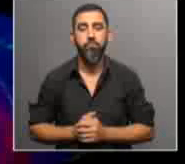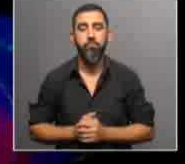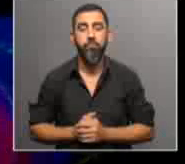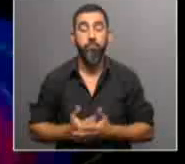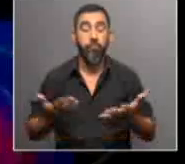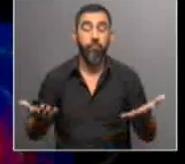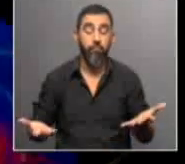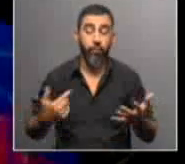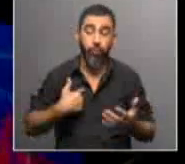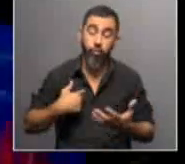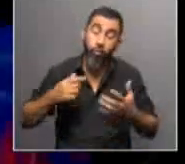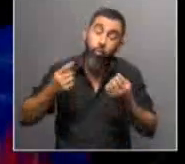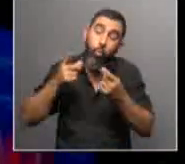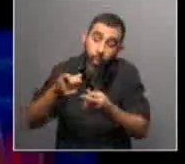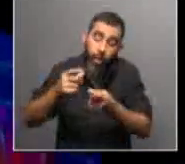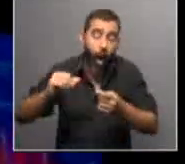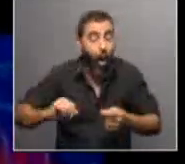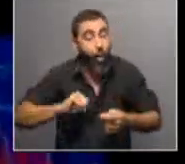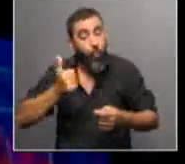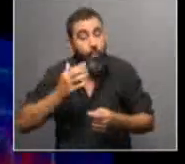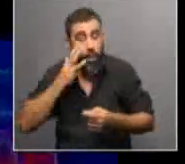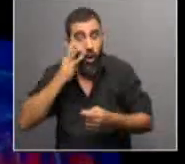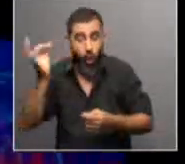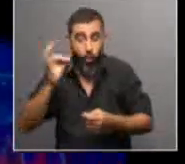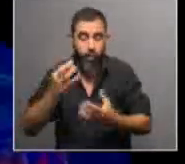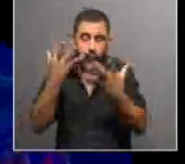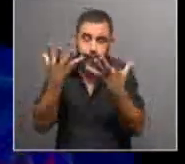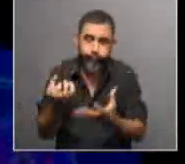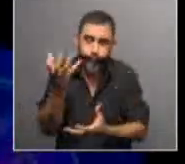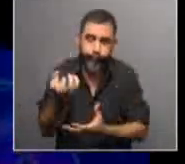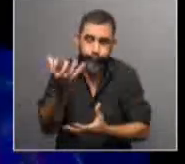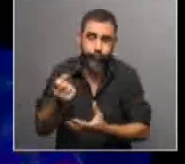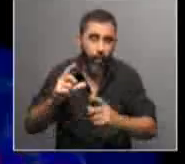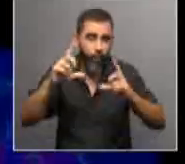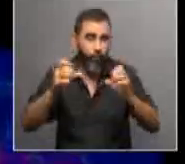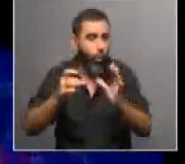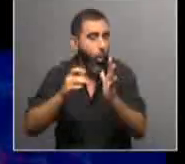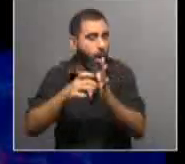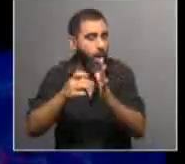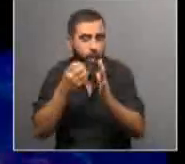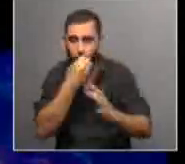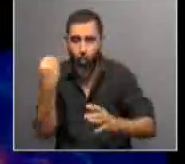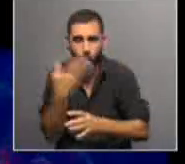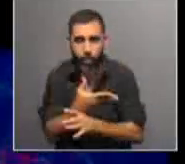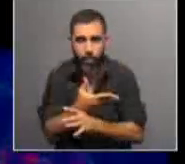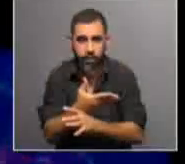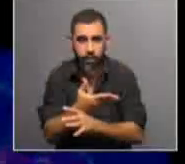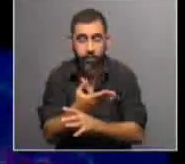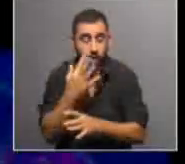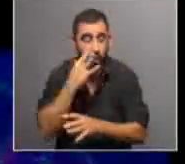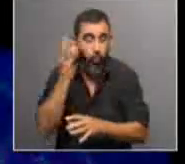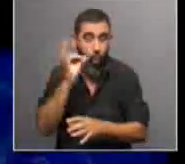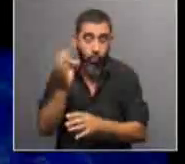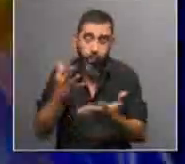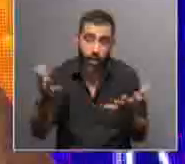Y bueno, yo que ustedes aprovecho esta oportunidad de bajar esas fotografías en alta resolución, que no es una oportunidad